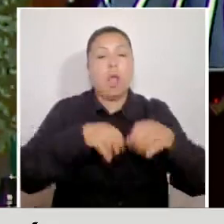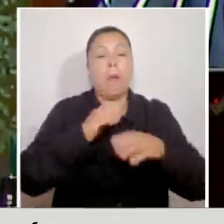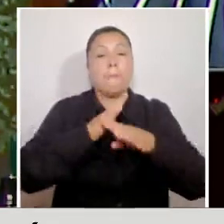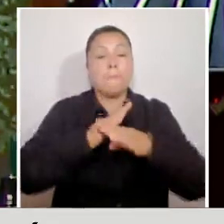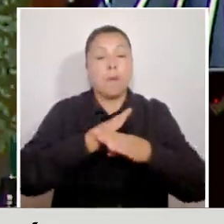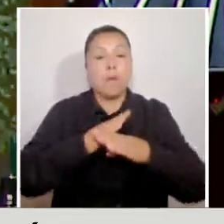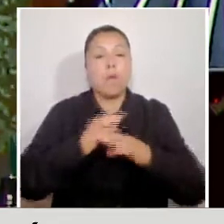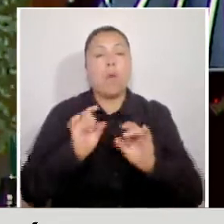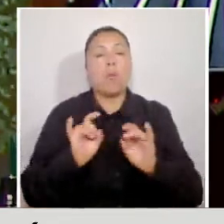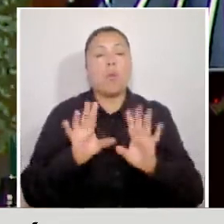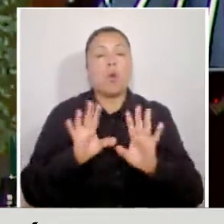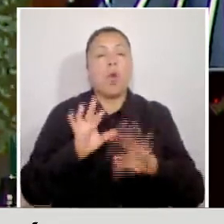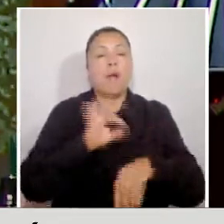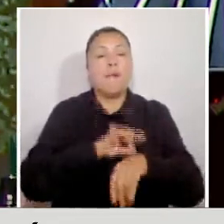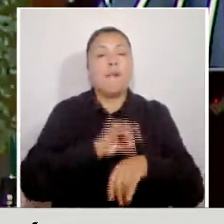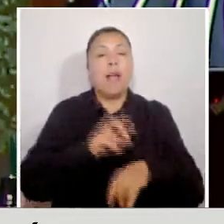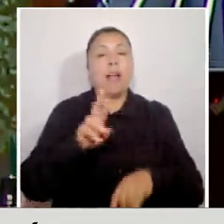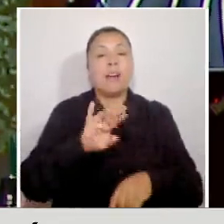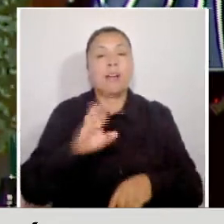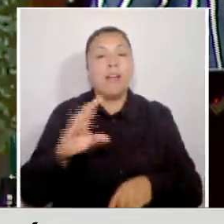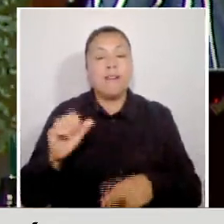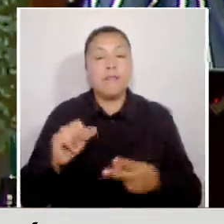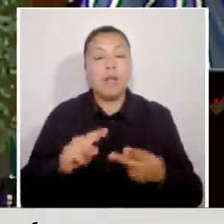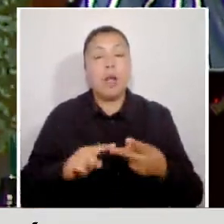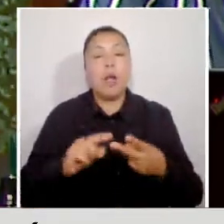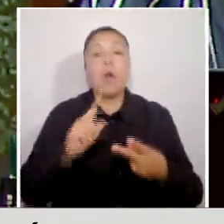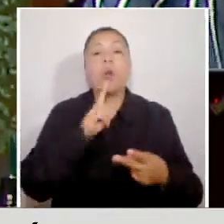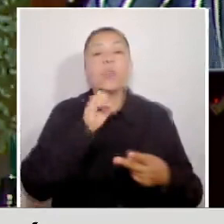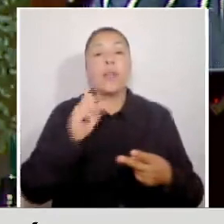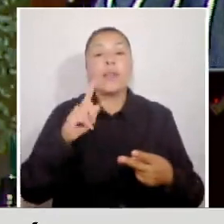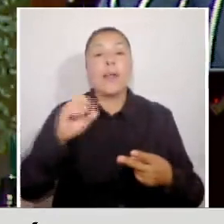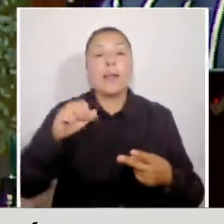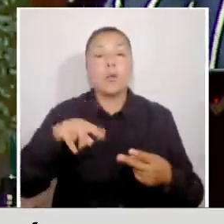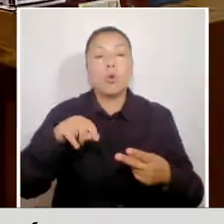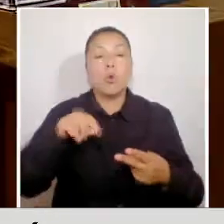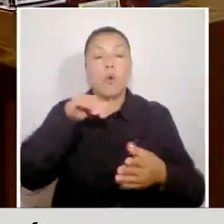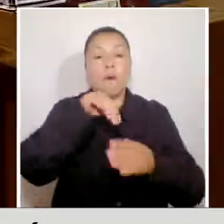patologías como la rabia o el tétano en